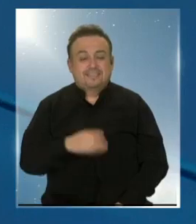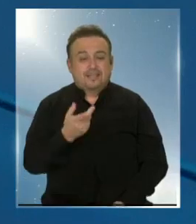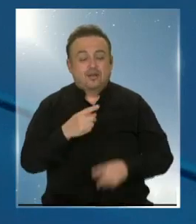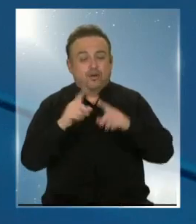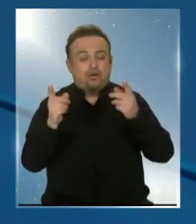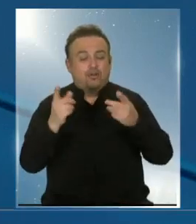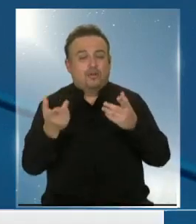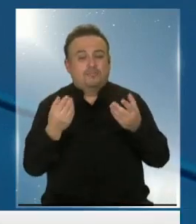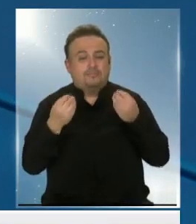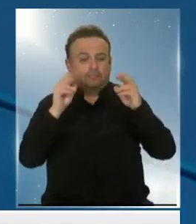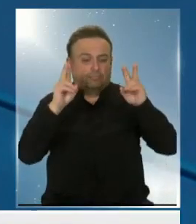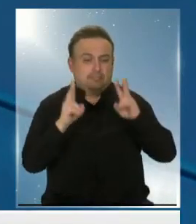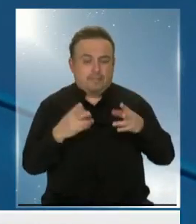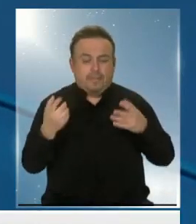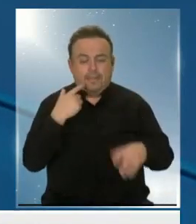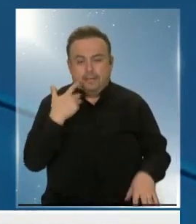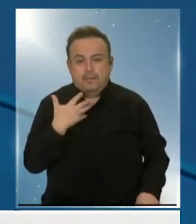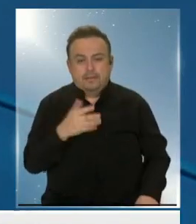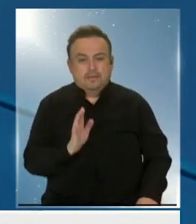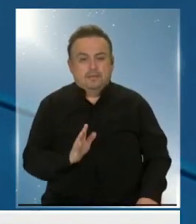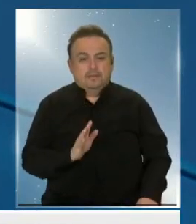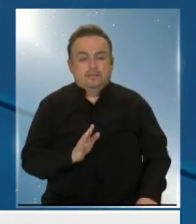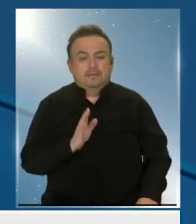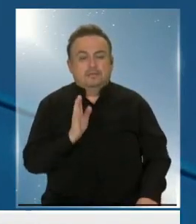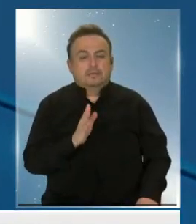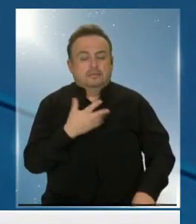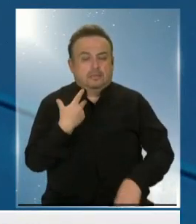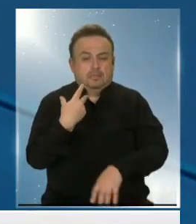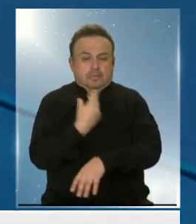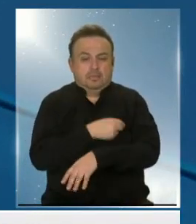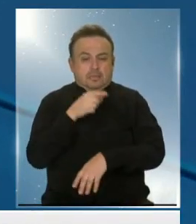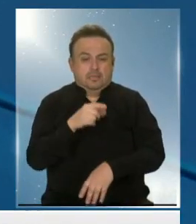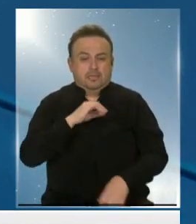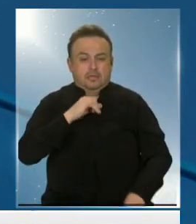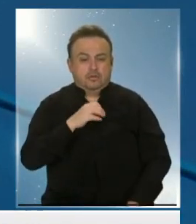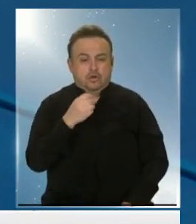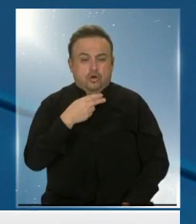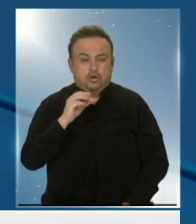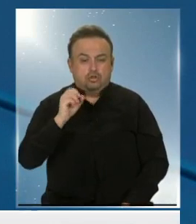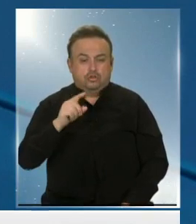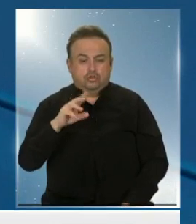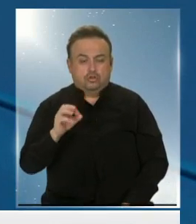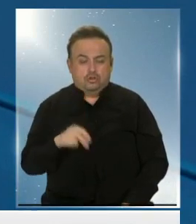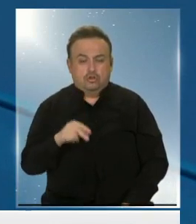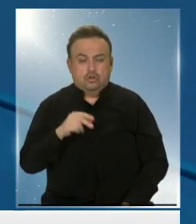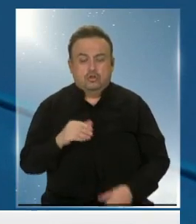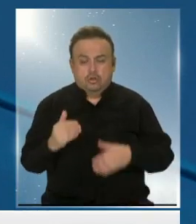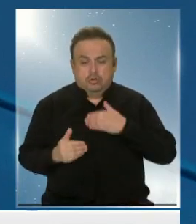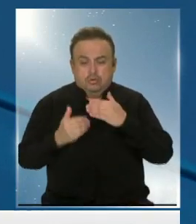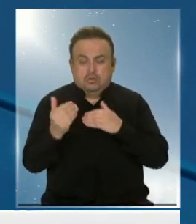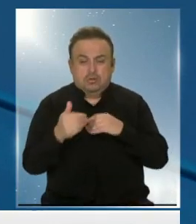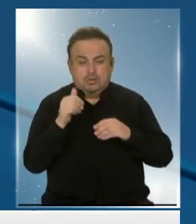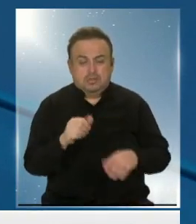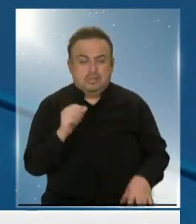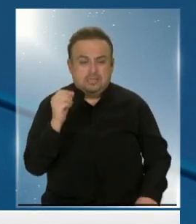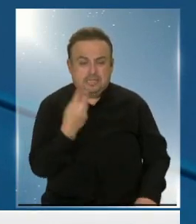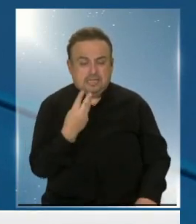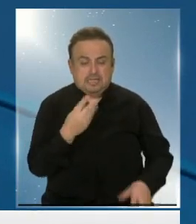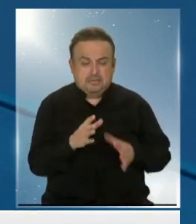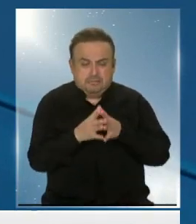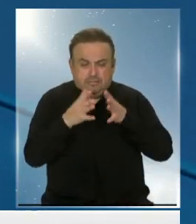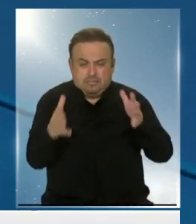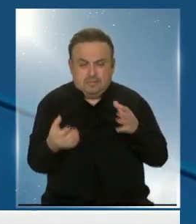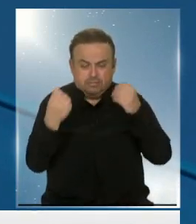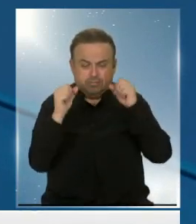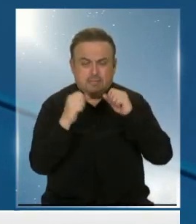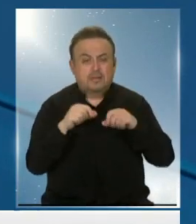avanzando con otros temas obviamente muy importante la vacuna de johnson and johnson comenzó la fase 3 con el ensayo más grande